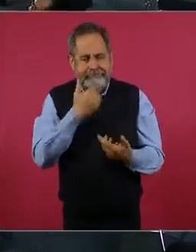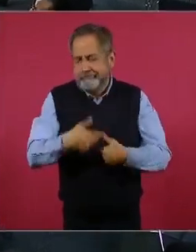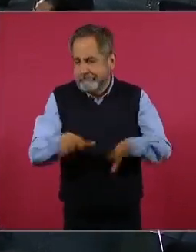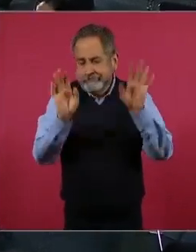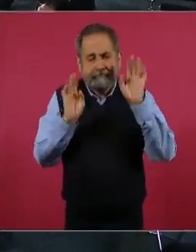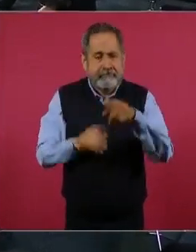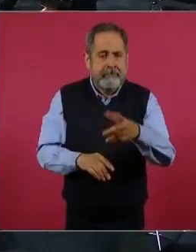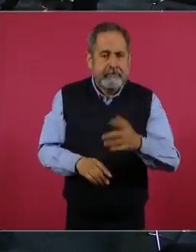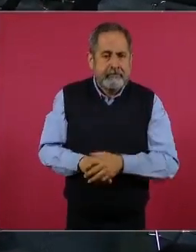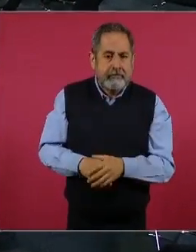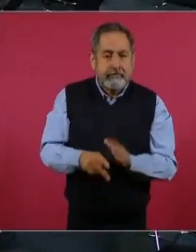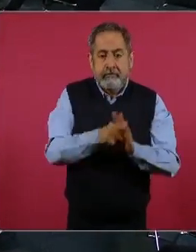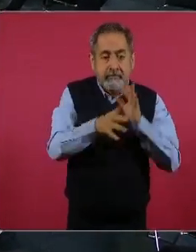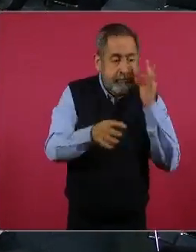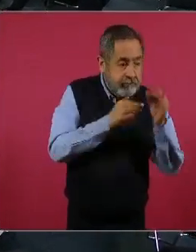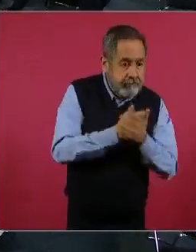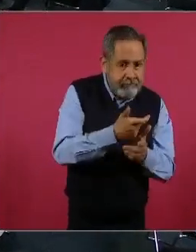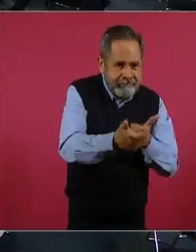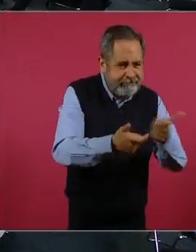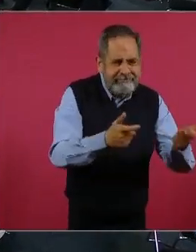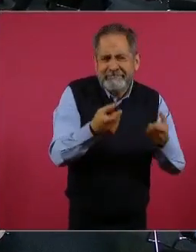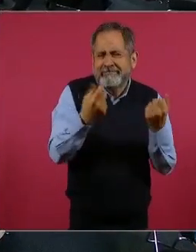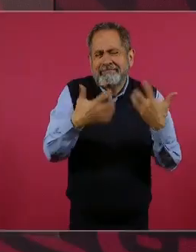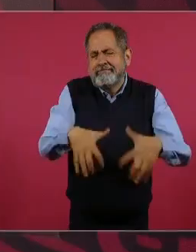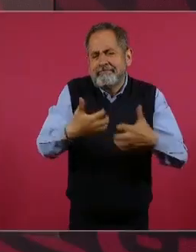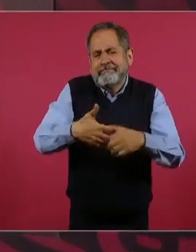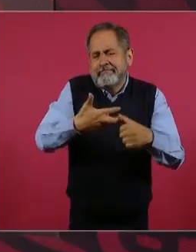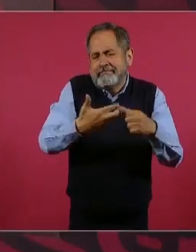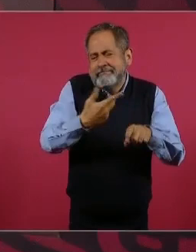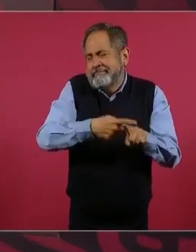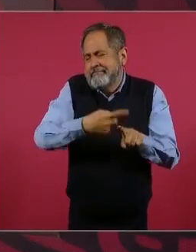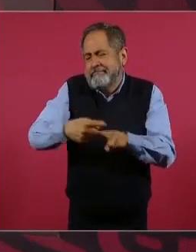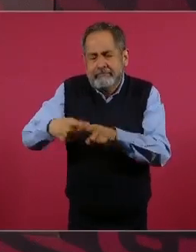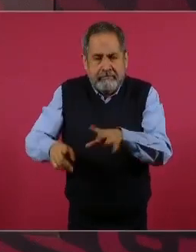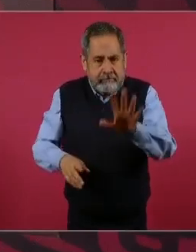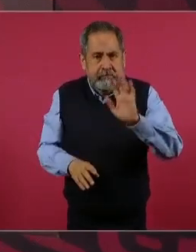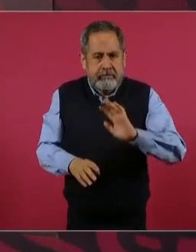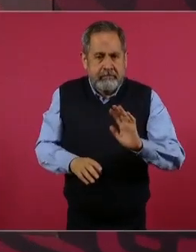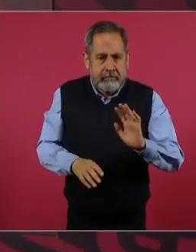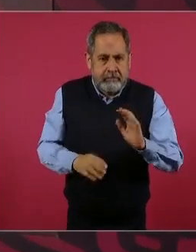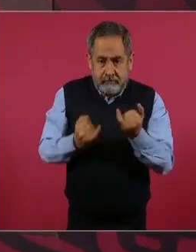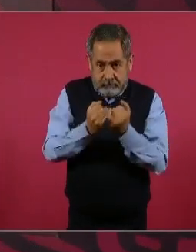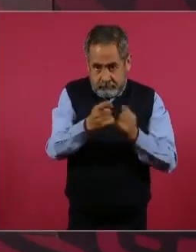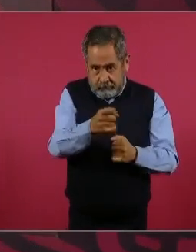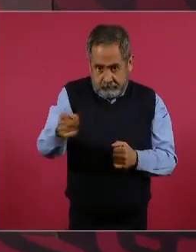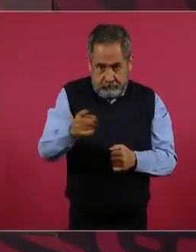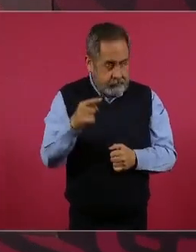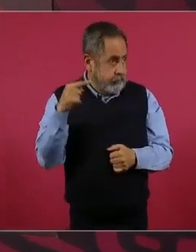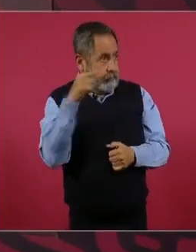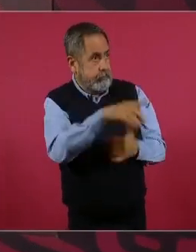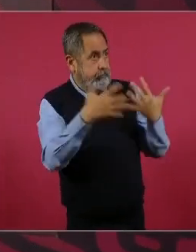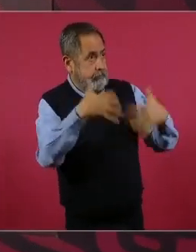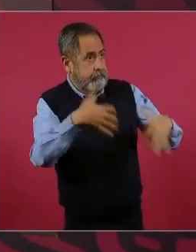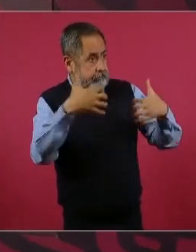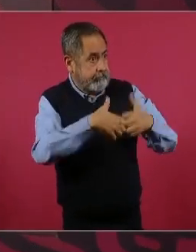bueno, a periodistas, empresas, ¿no? No así como ustedes, o sea,